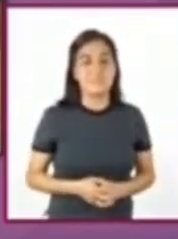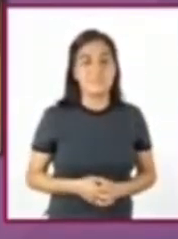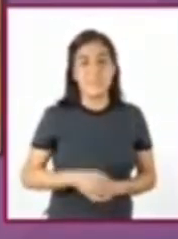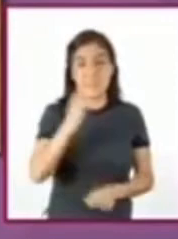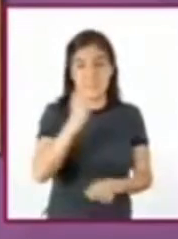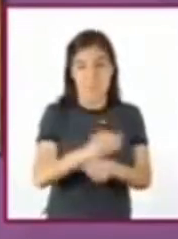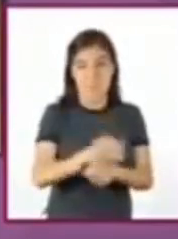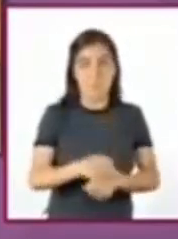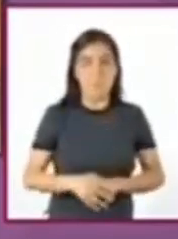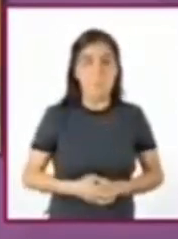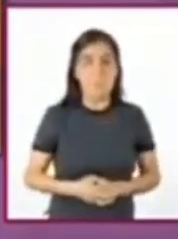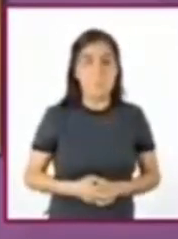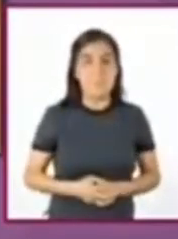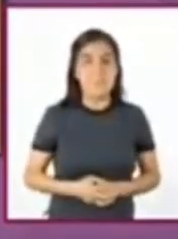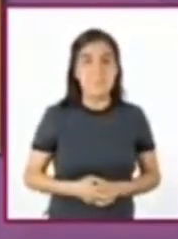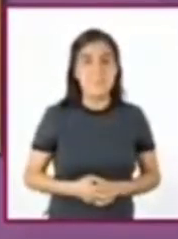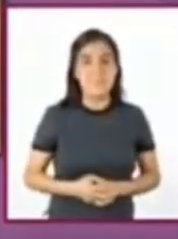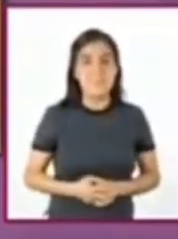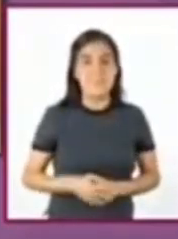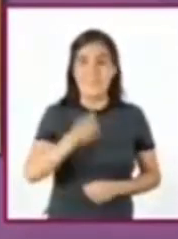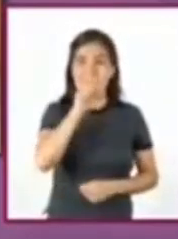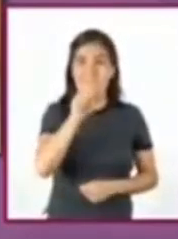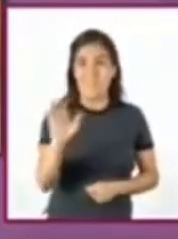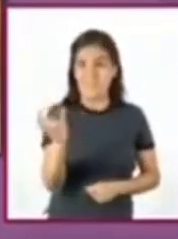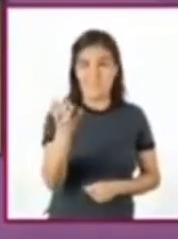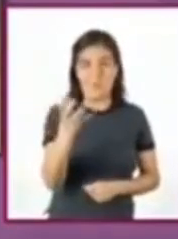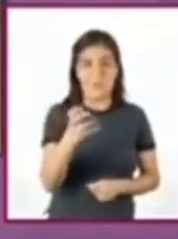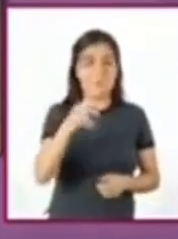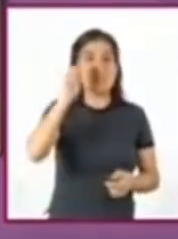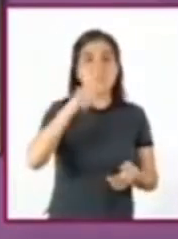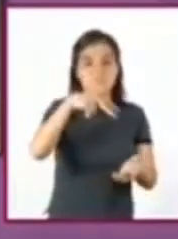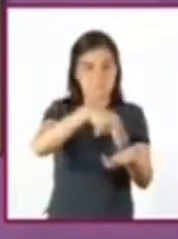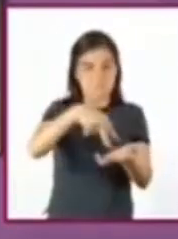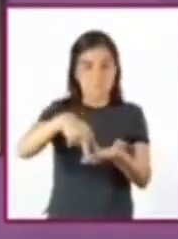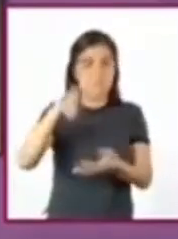Ahora, conectaremos los LEDs en paralelo.